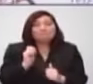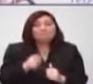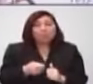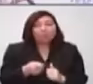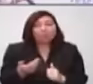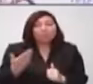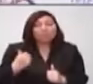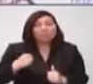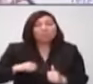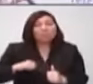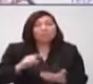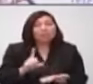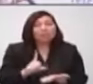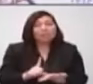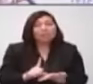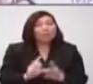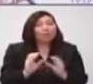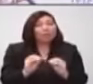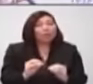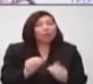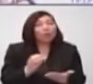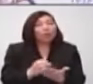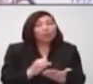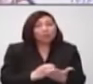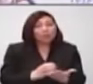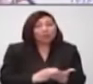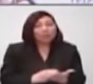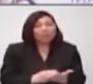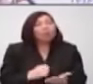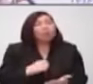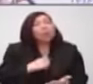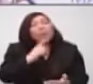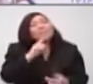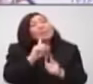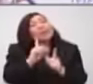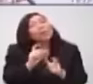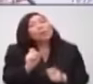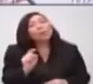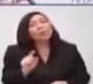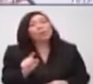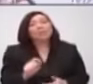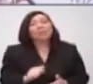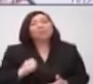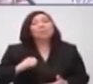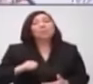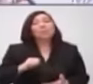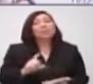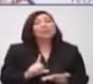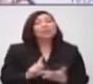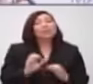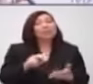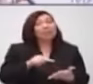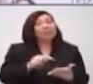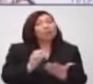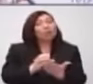habría recibido la Municipalidad de Lima por el incumplimiento del contrato. Y entonces yo quisiera preguntarle al funcionario de la Municipalidad de Lima si es que ha leído